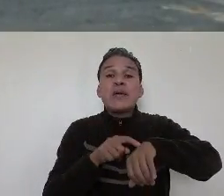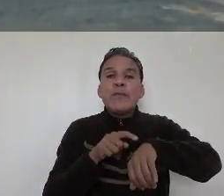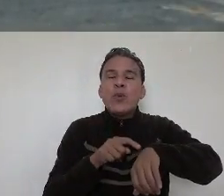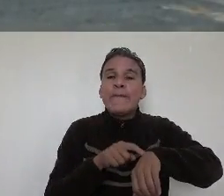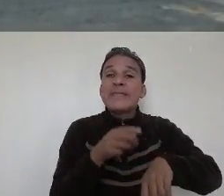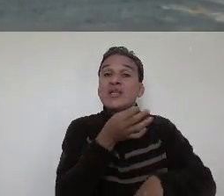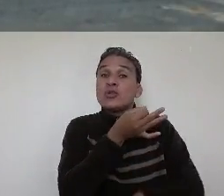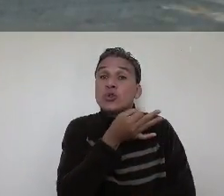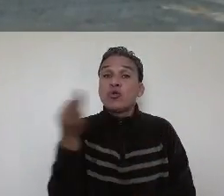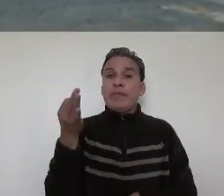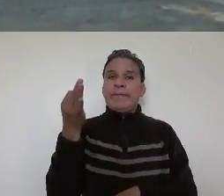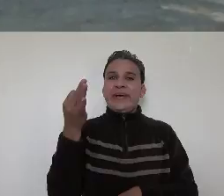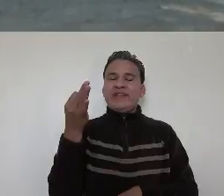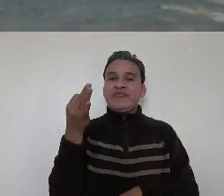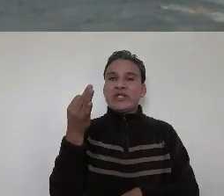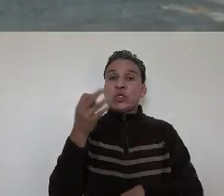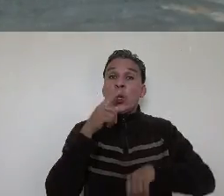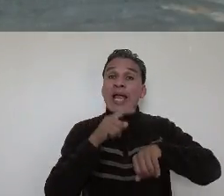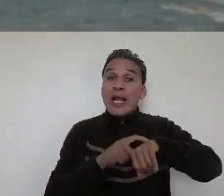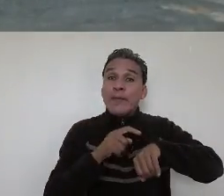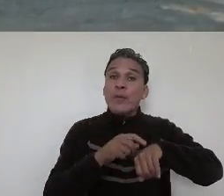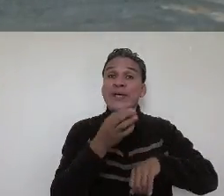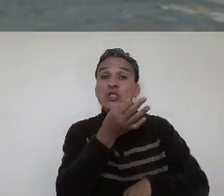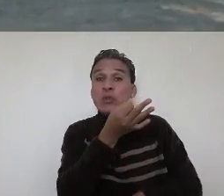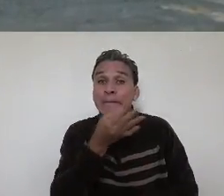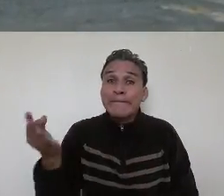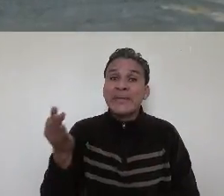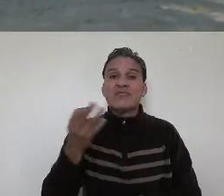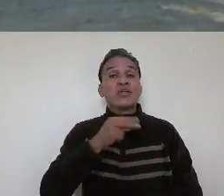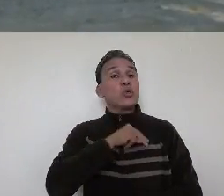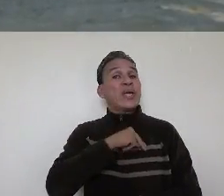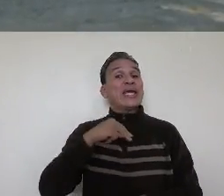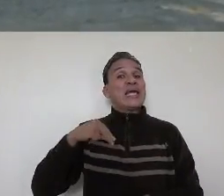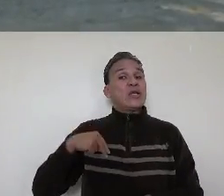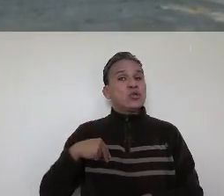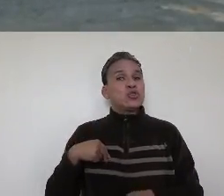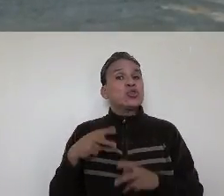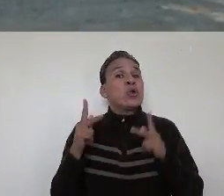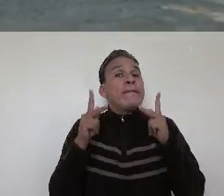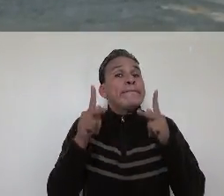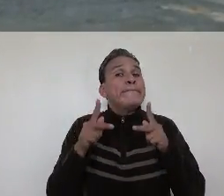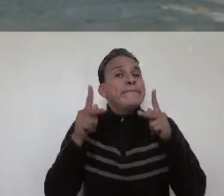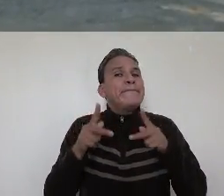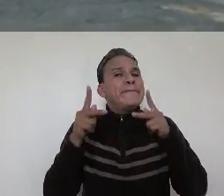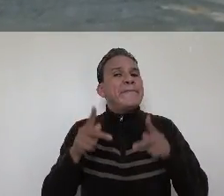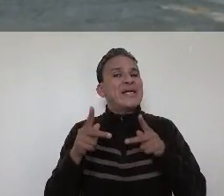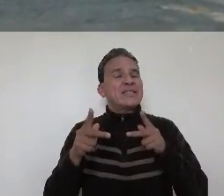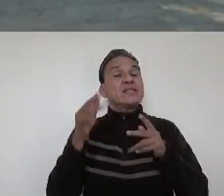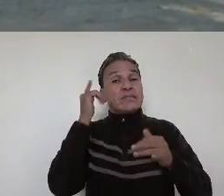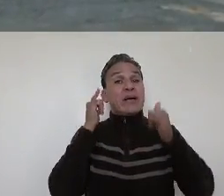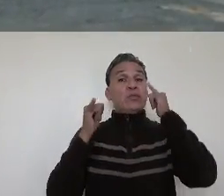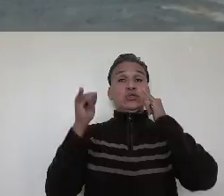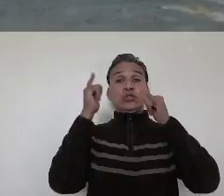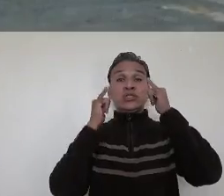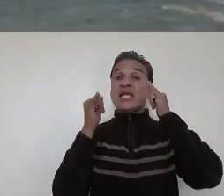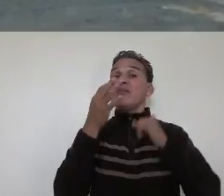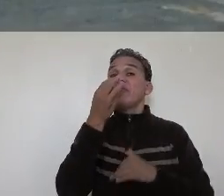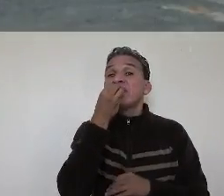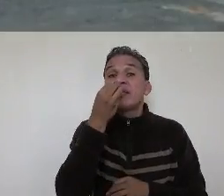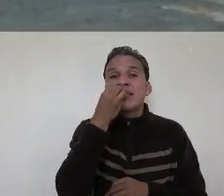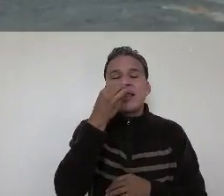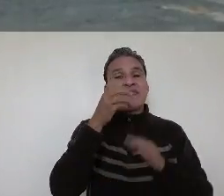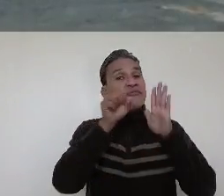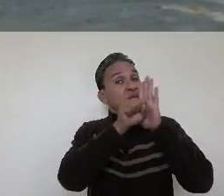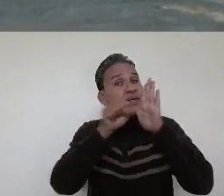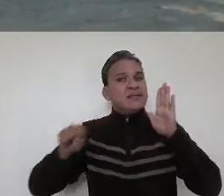oportuno en el que nosotros, pues sencillamente, participamos de la fiesta del banquete del Señor.